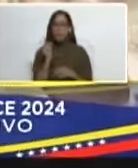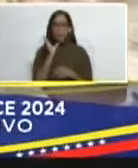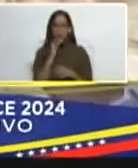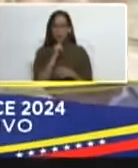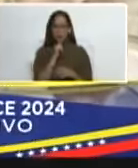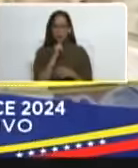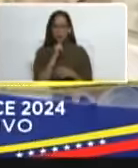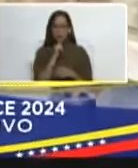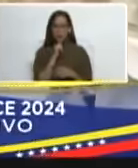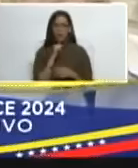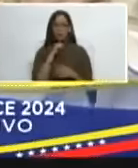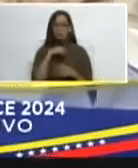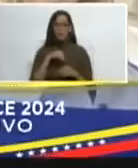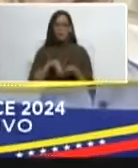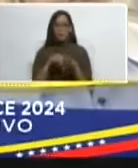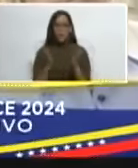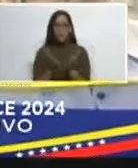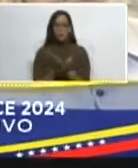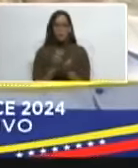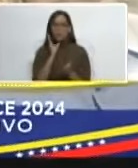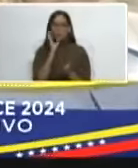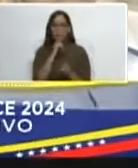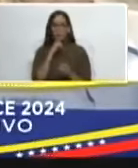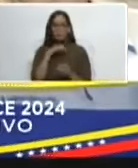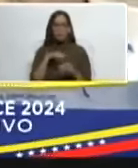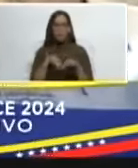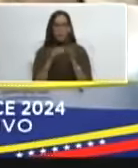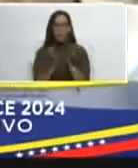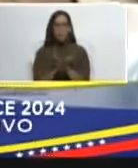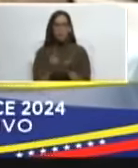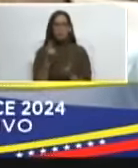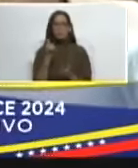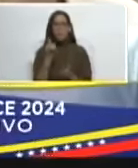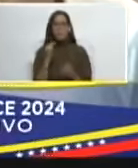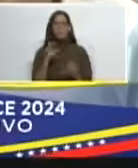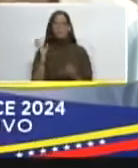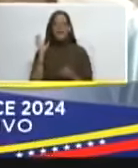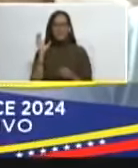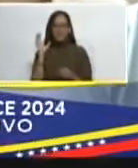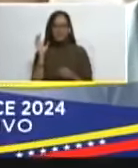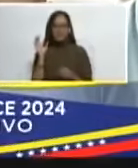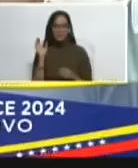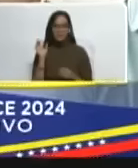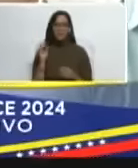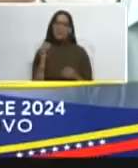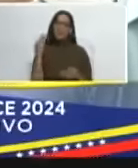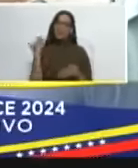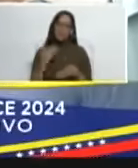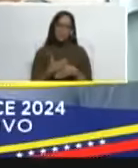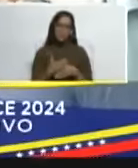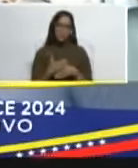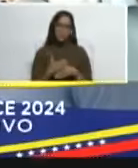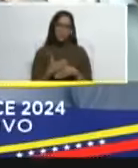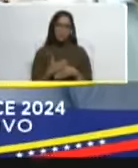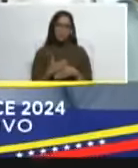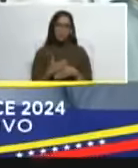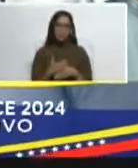del mundo, escuchen bien, no hay en la historia del mundo ningún país que con sanciones todavía